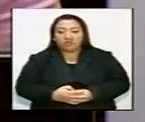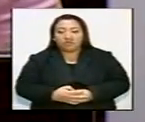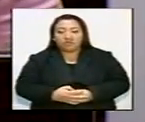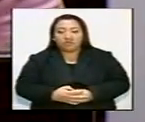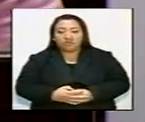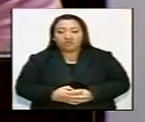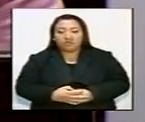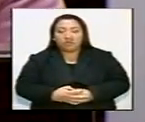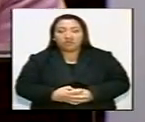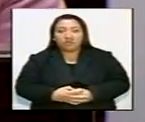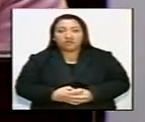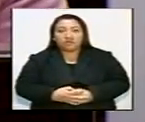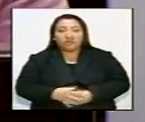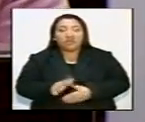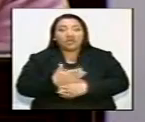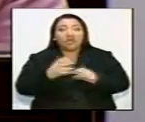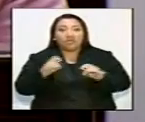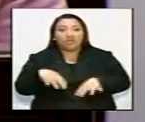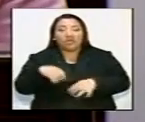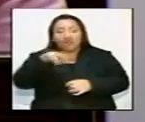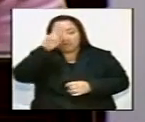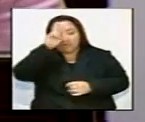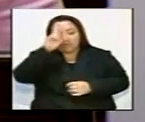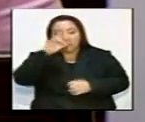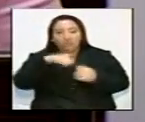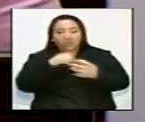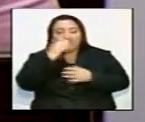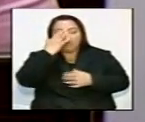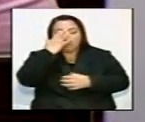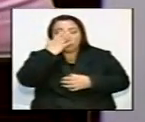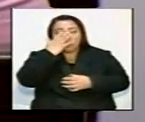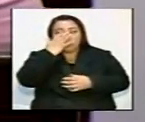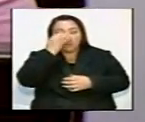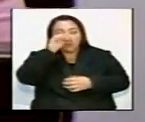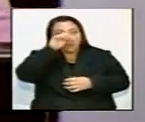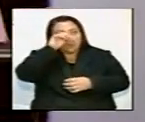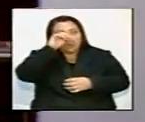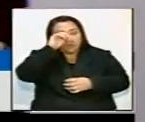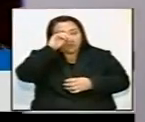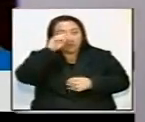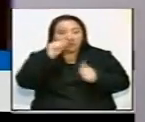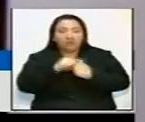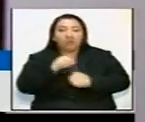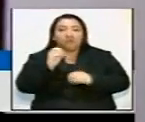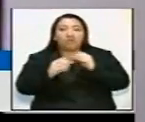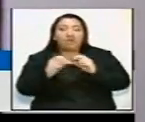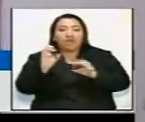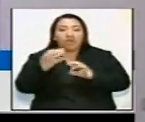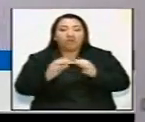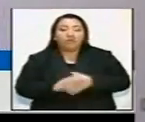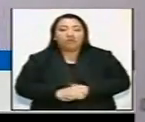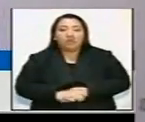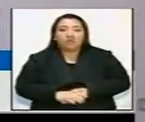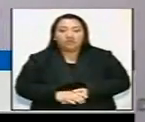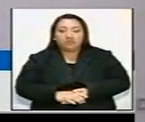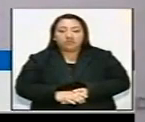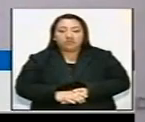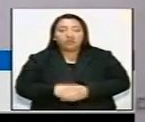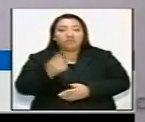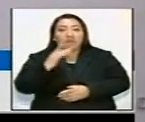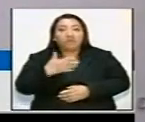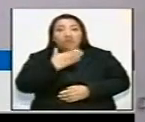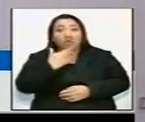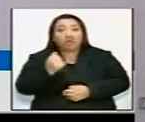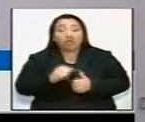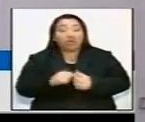amplia entre Australia y Perú en términos de las reformas económicas y las reformas para